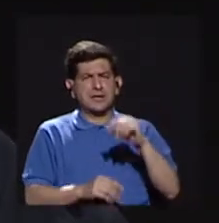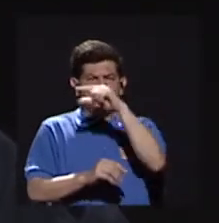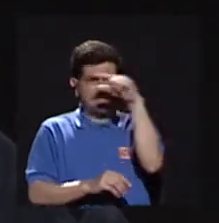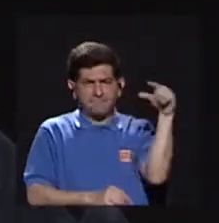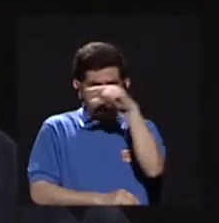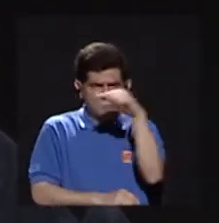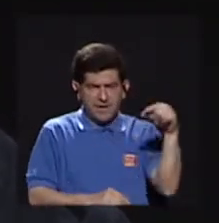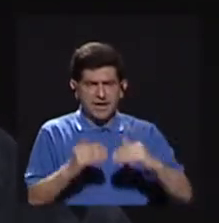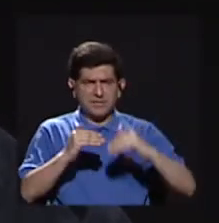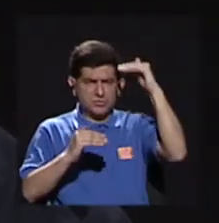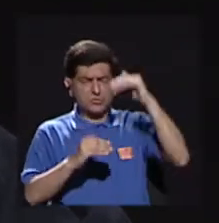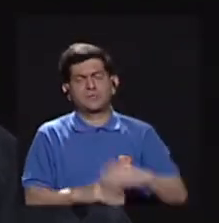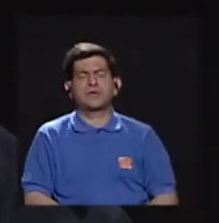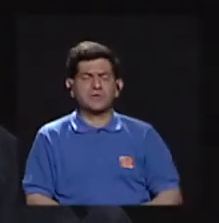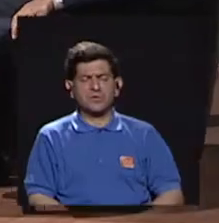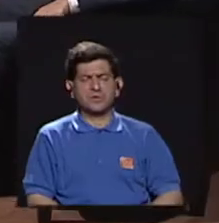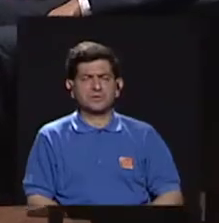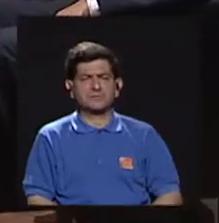barbaridad